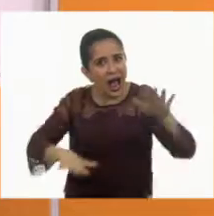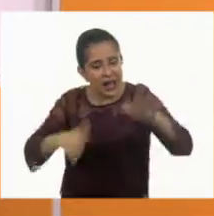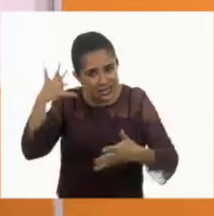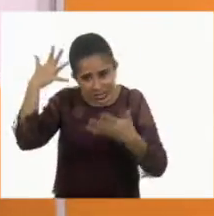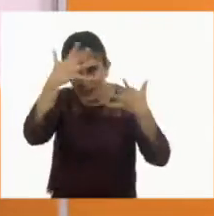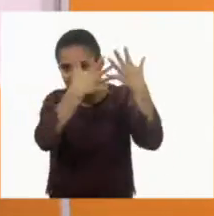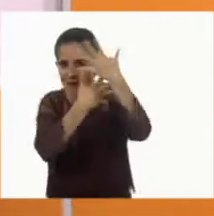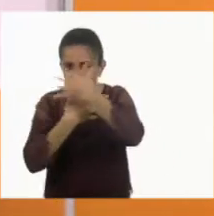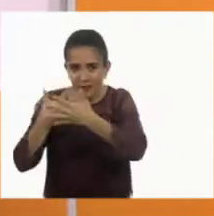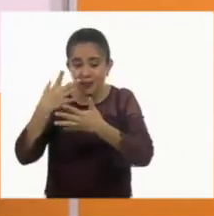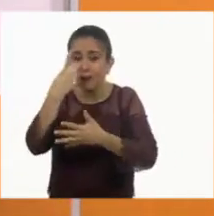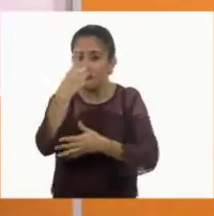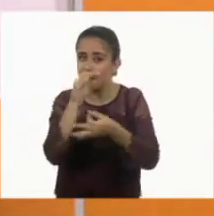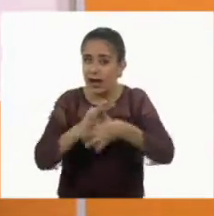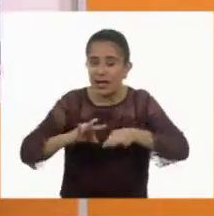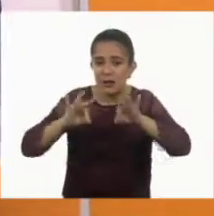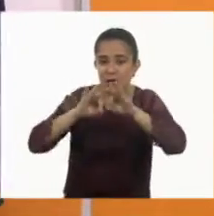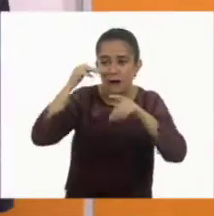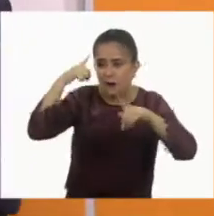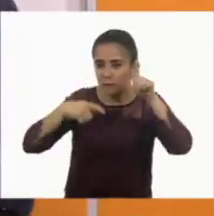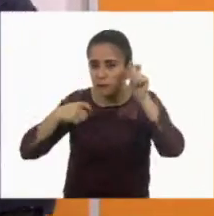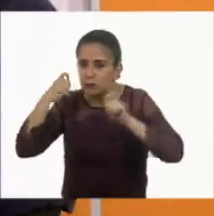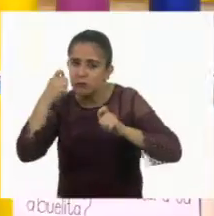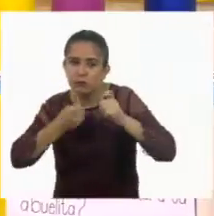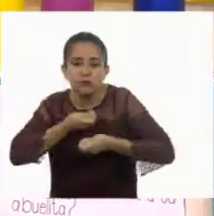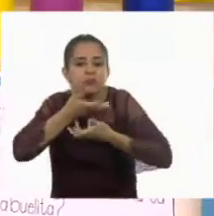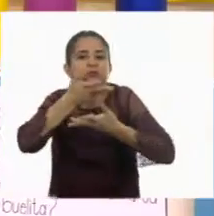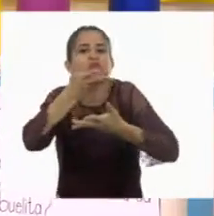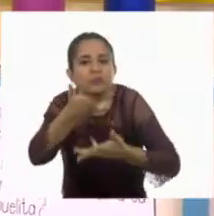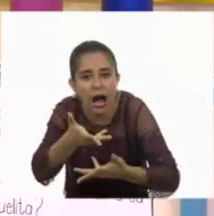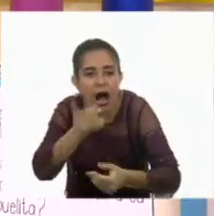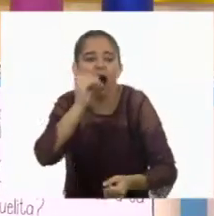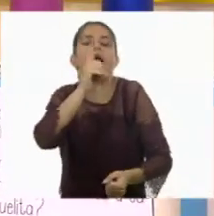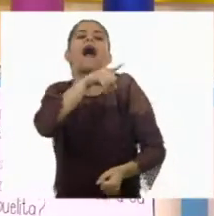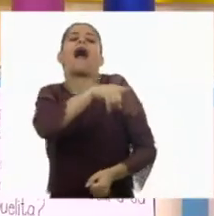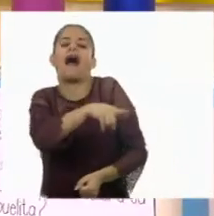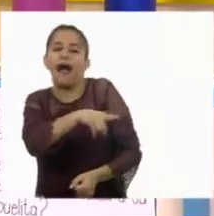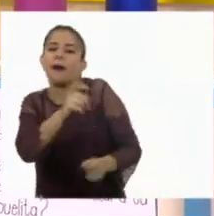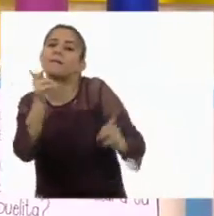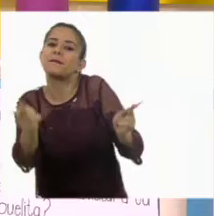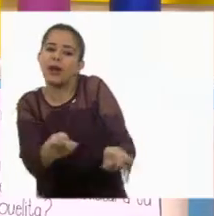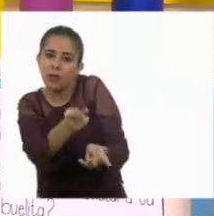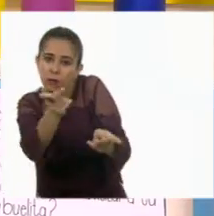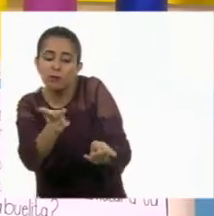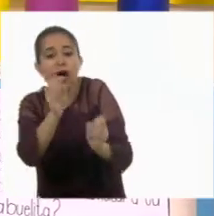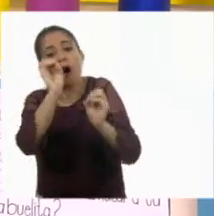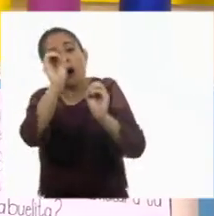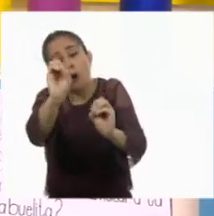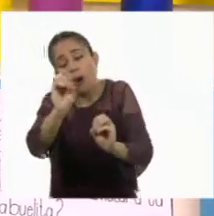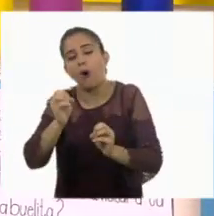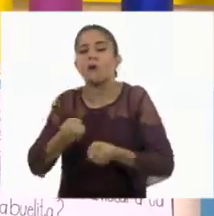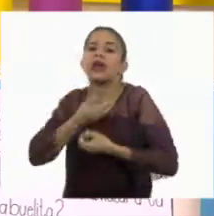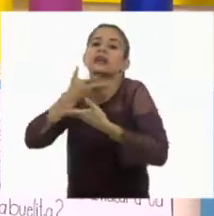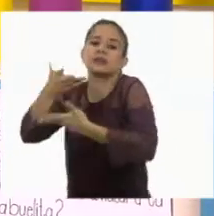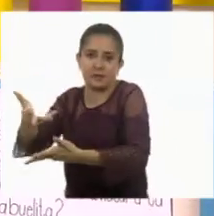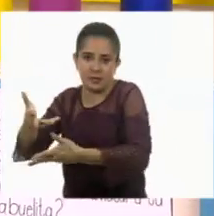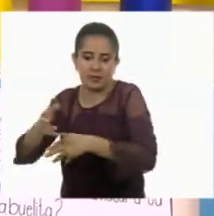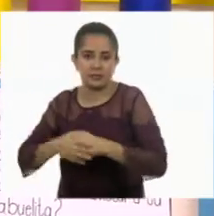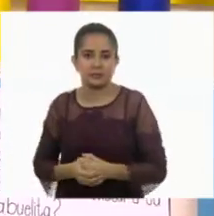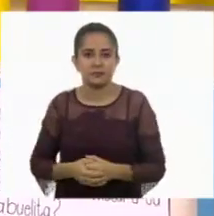metió en el contexto del doctor. Muy bien, ahora es... ¿Qué tarde has